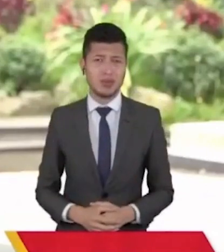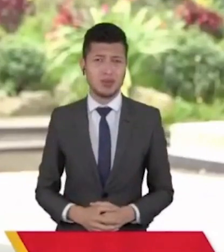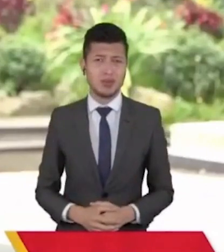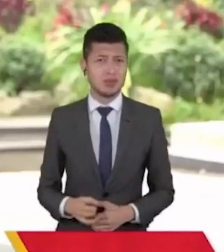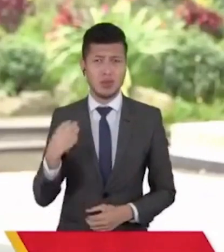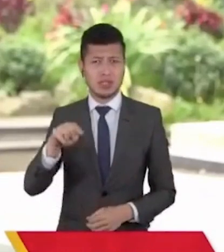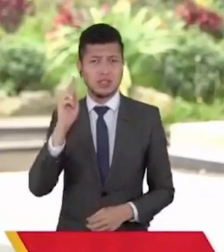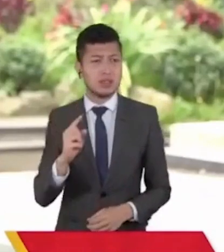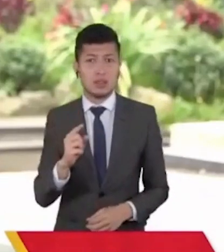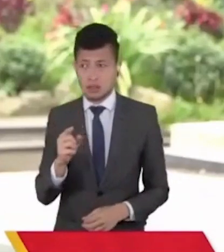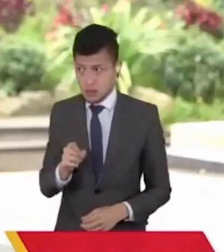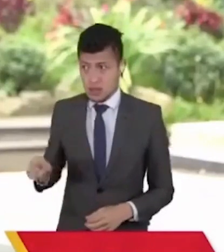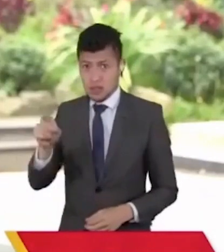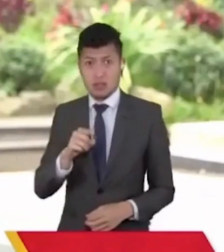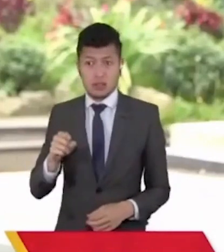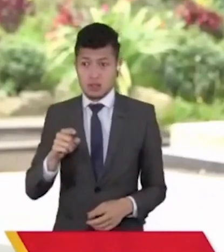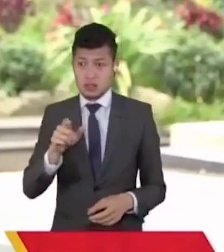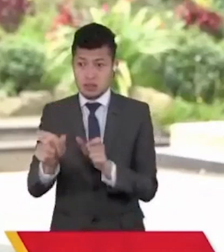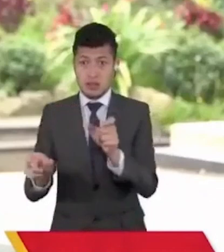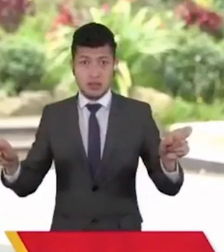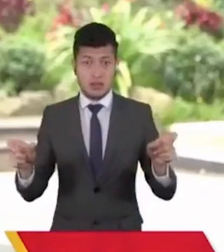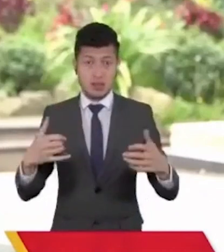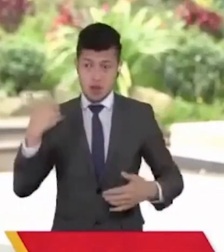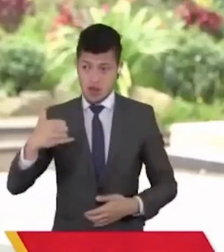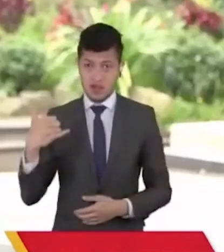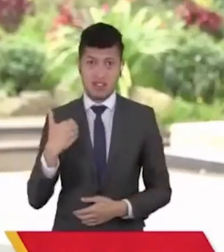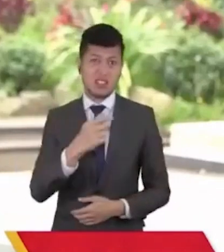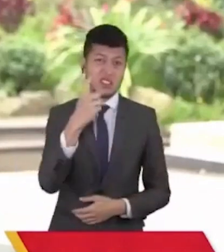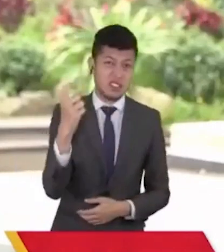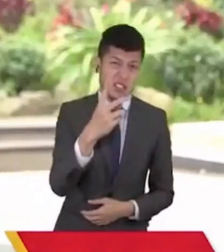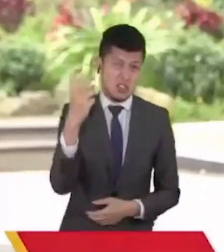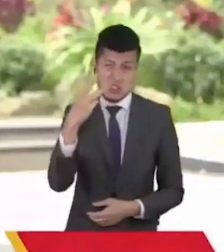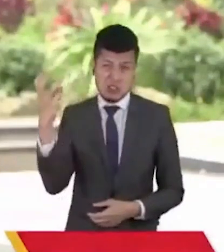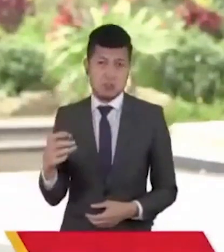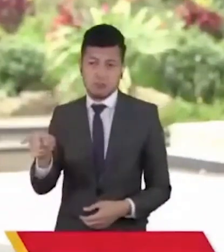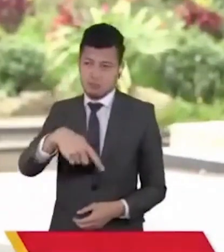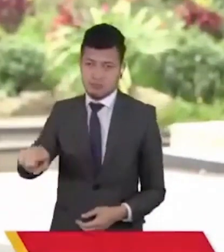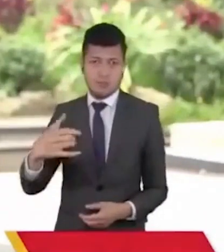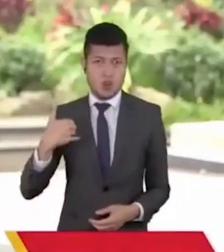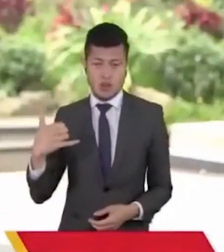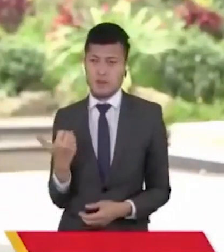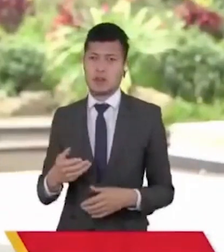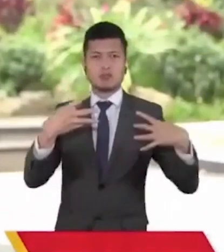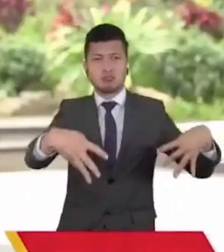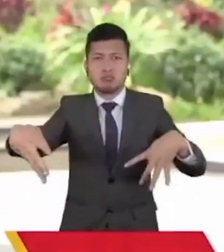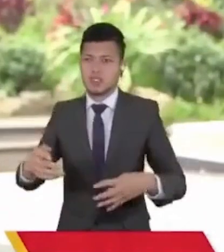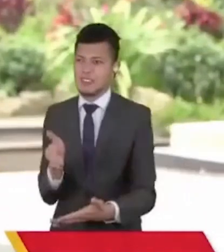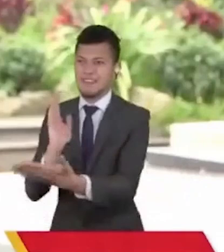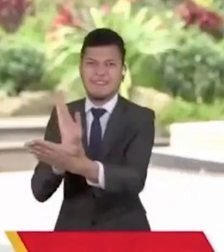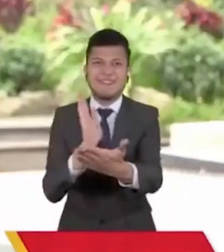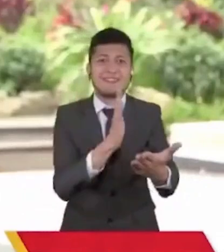No se agrede la humanidad de cientos de jóvenes en medio de movilizaciones y protestas,